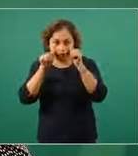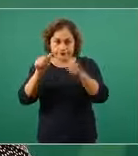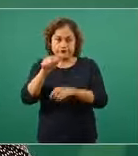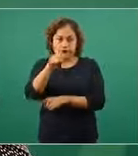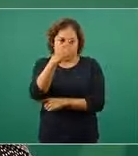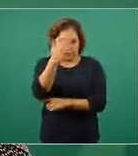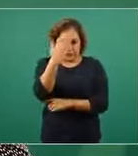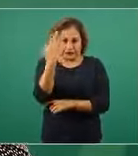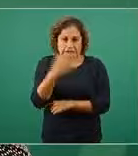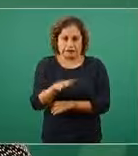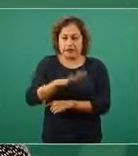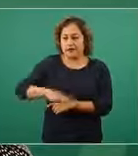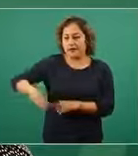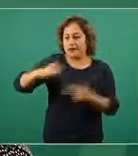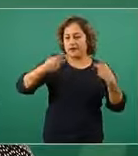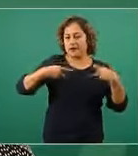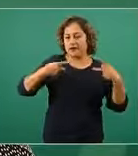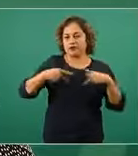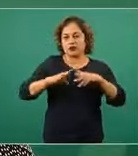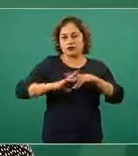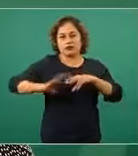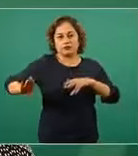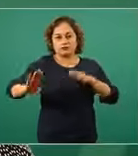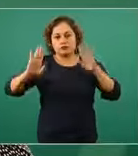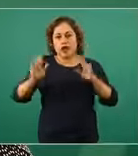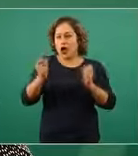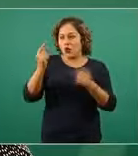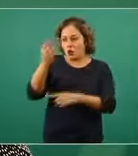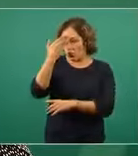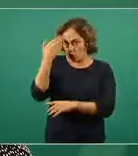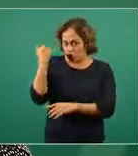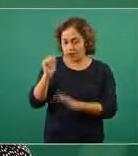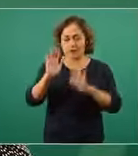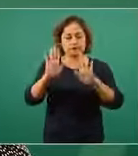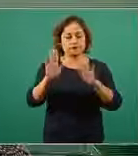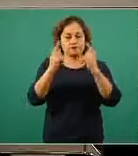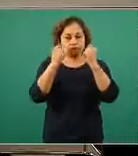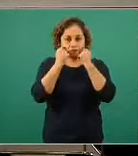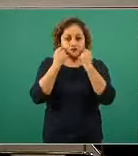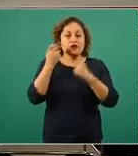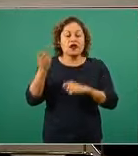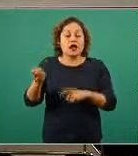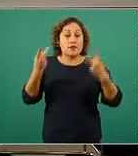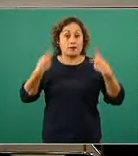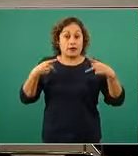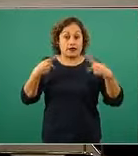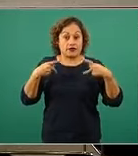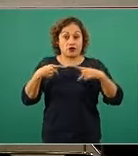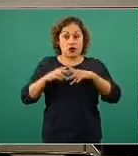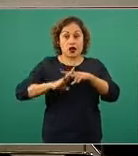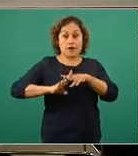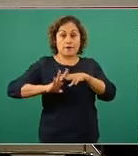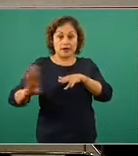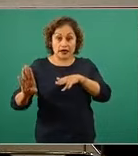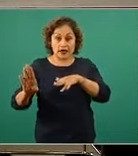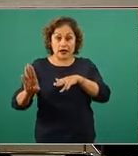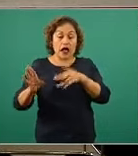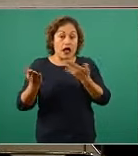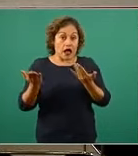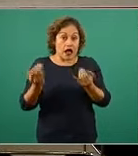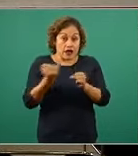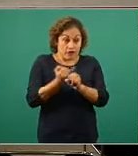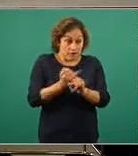saben, y bueno, quien no esté tan familiarizado con el tema también, pues no es una población que podamos identificar como la población mexicana, que